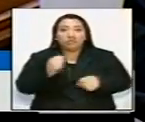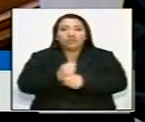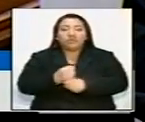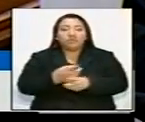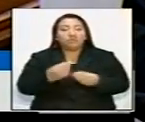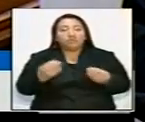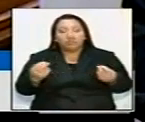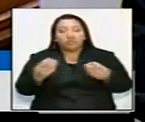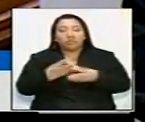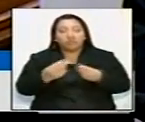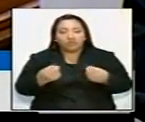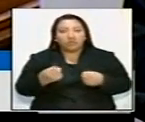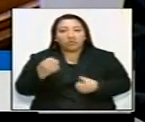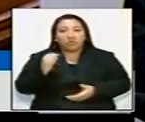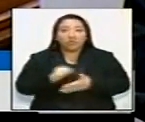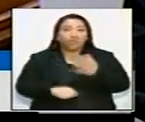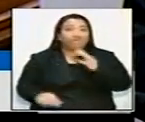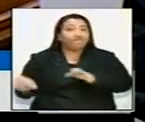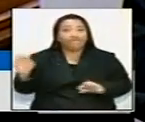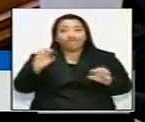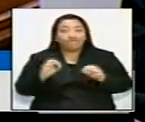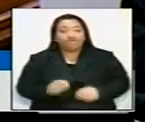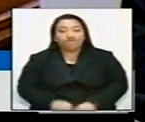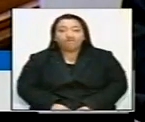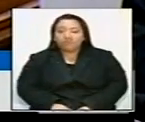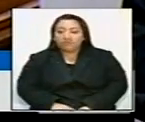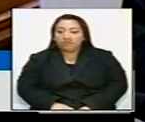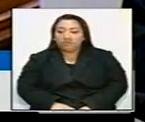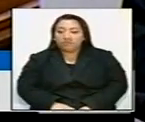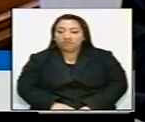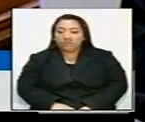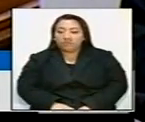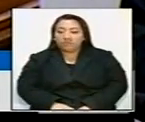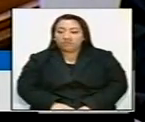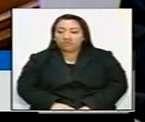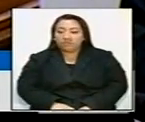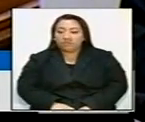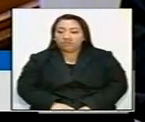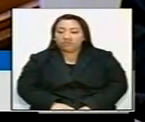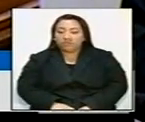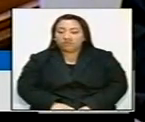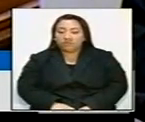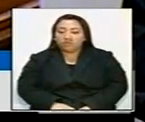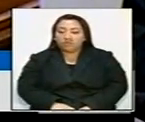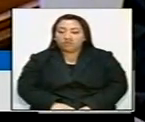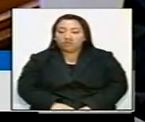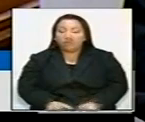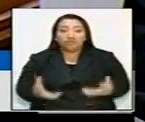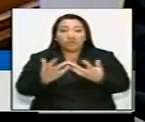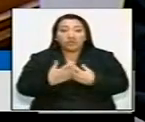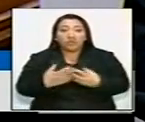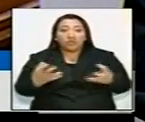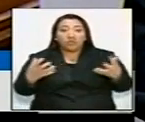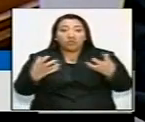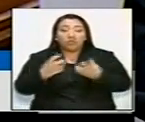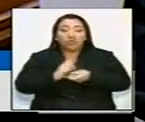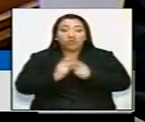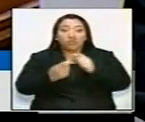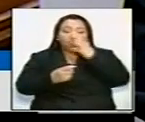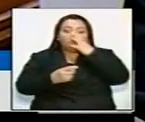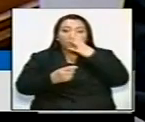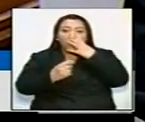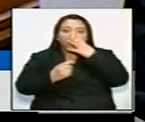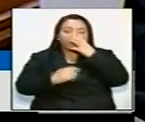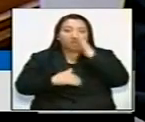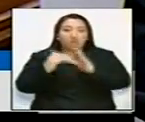muy, muy dudosos. ¿Por qué? Porque las compañías se fusionan, las compañías crecen, cambian de giro.